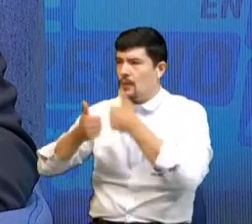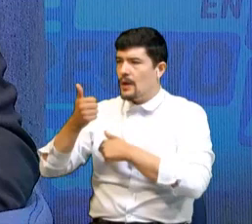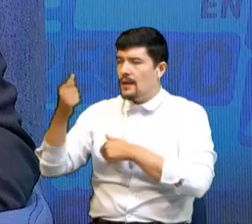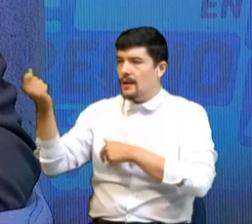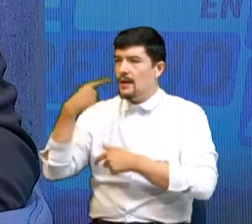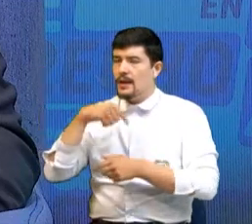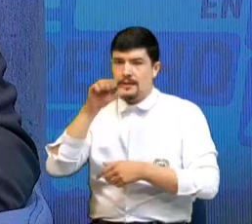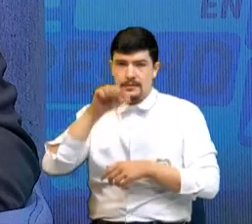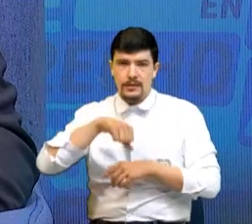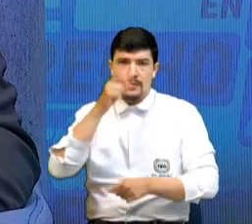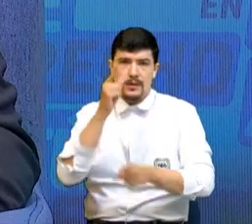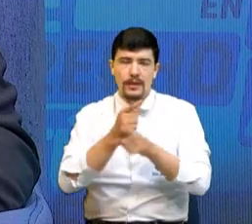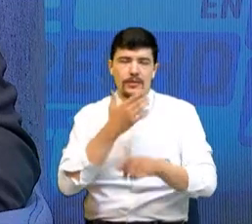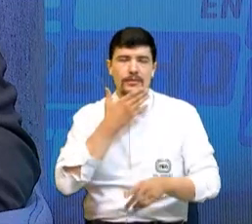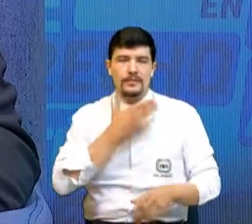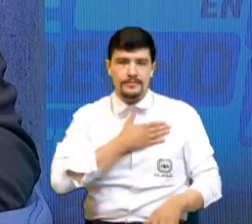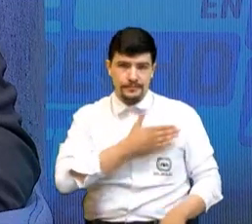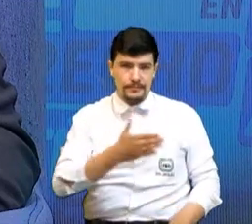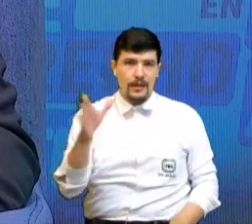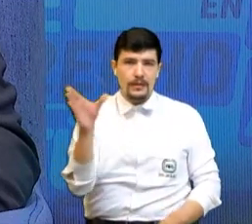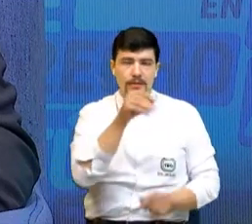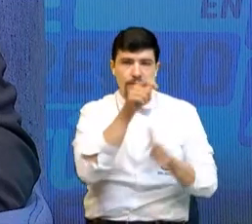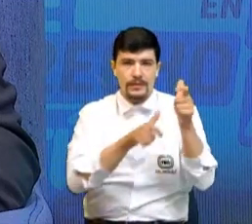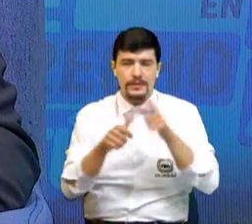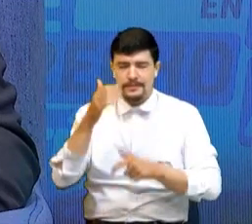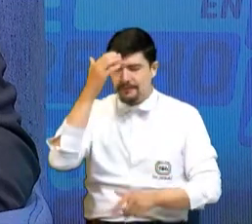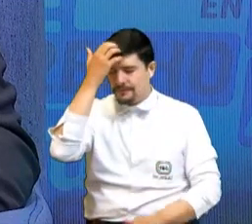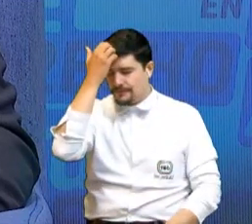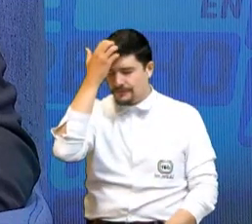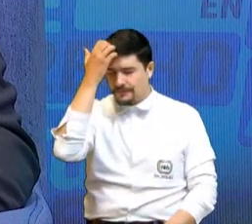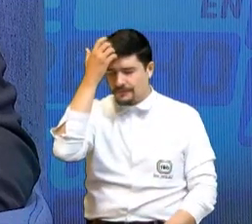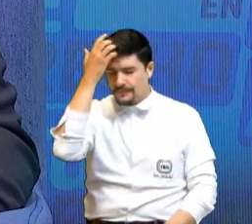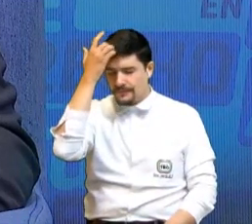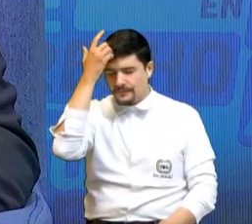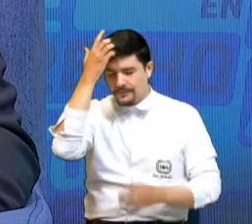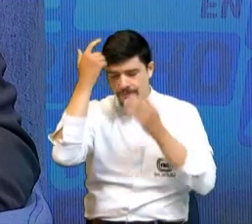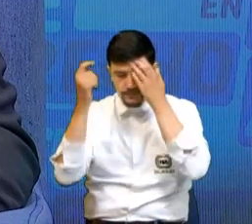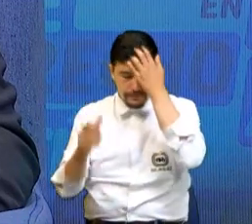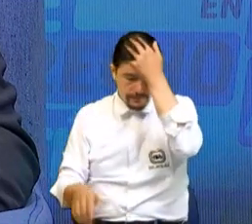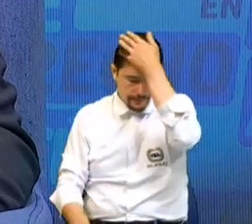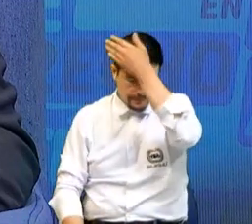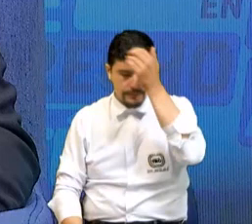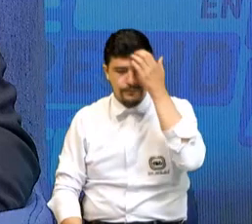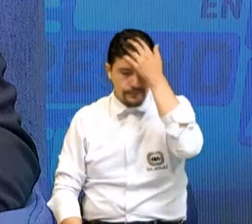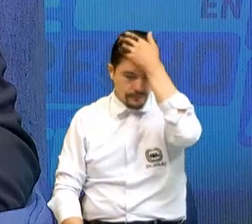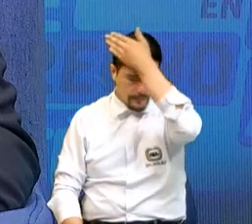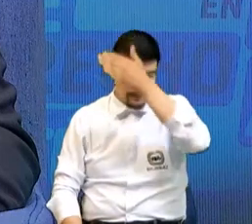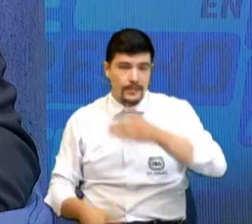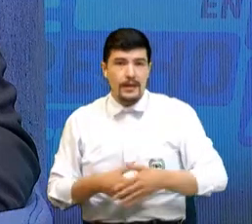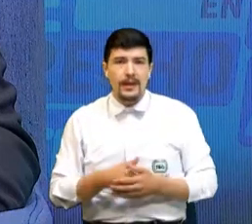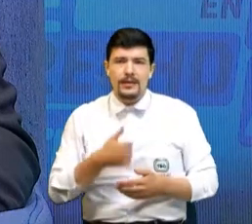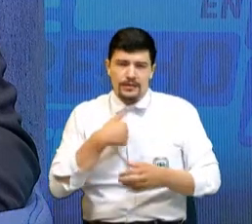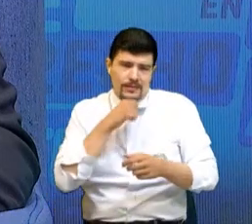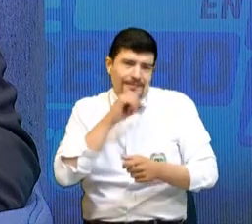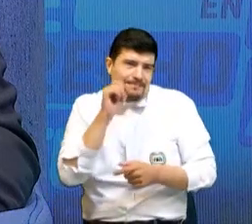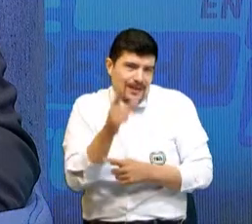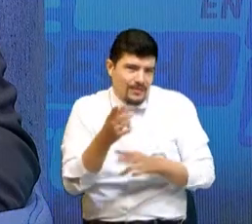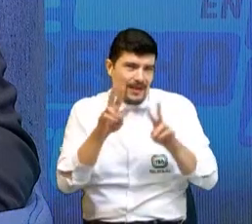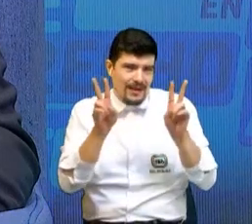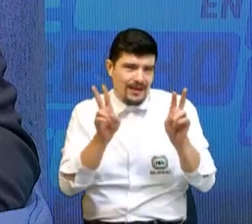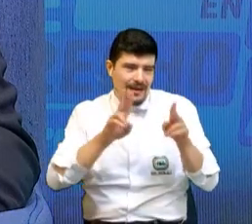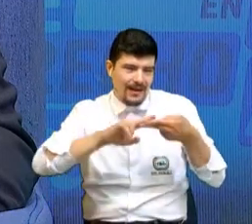Sí, a la audiencia. Gracias. Es una consulta, en cierta manera, referente al tema del día de